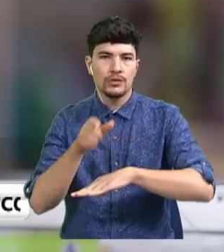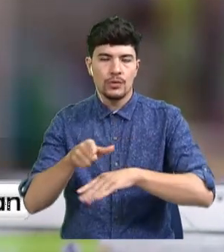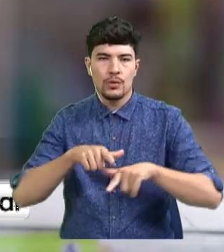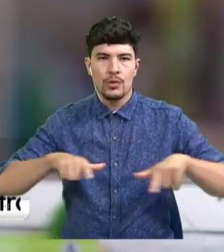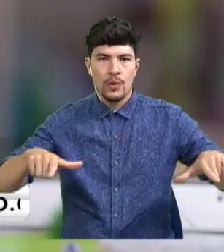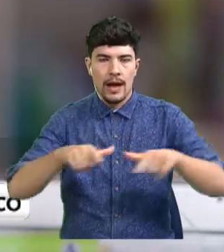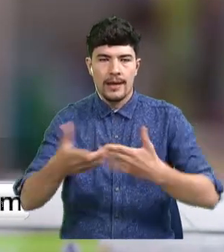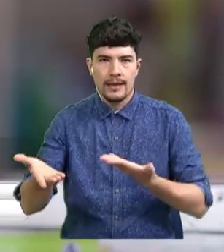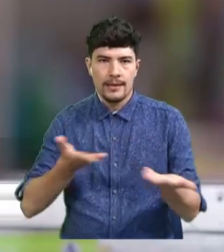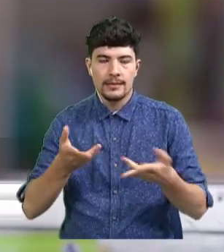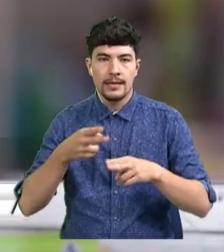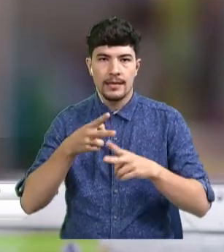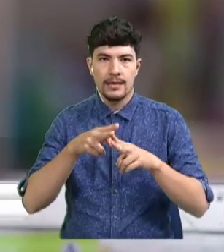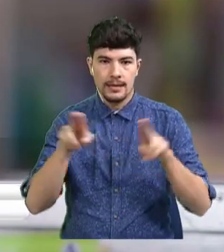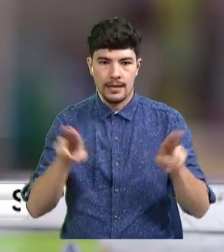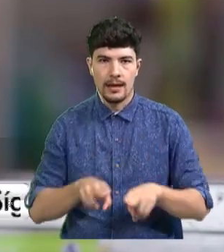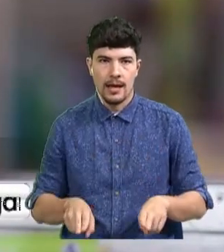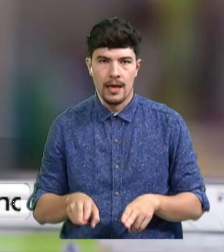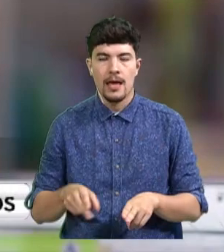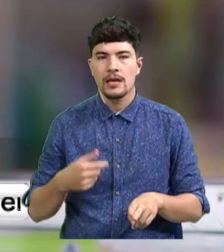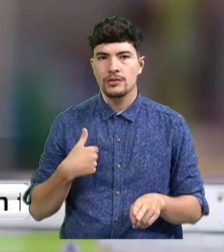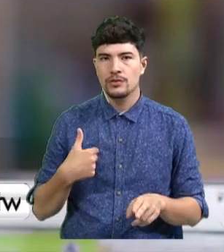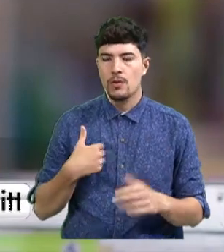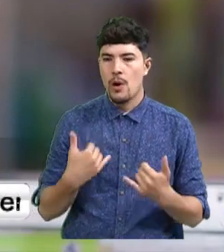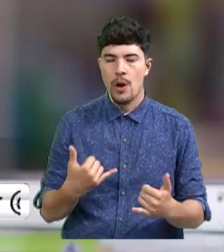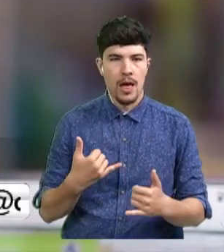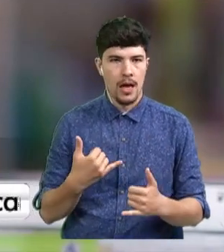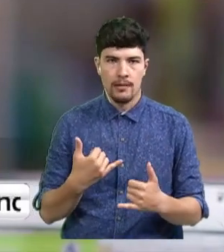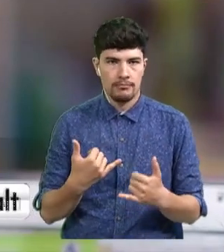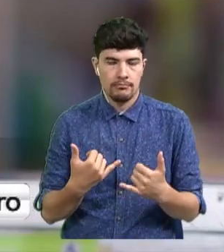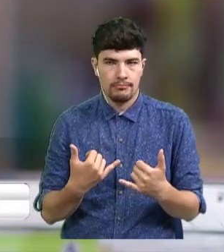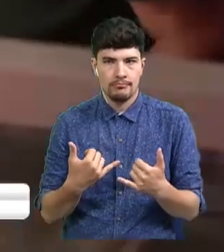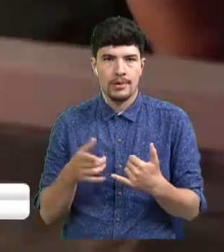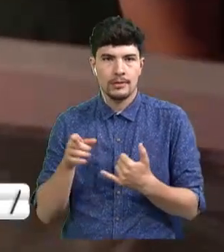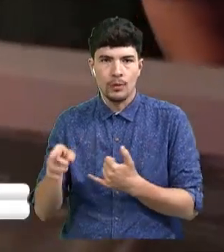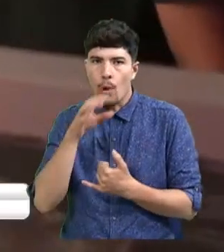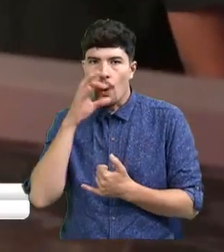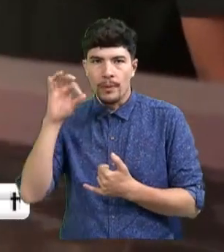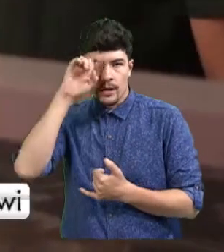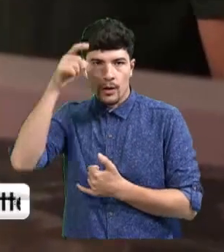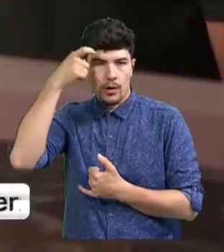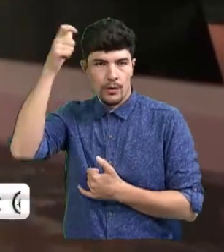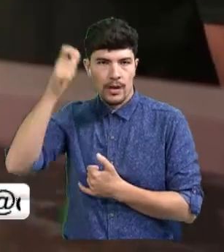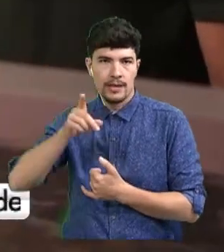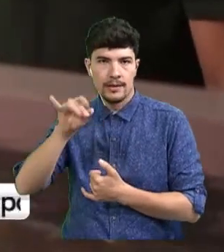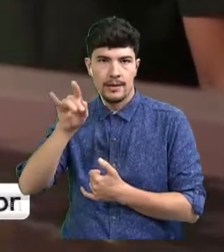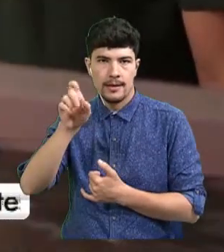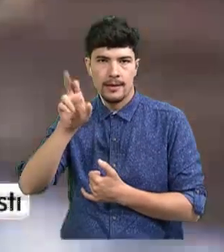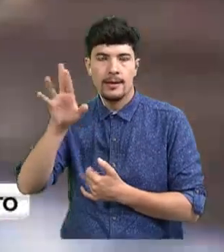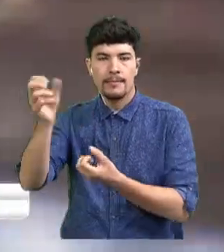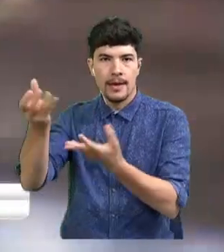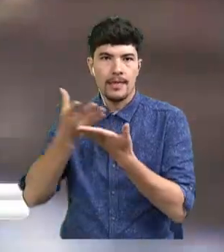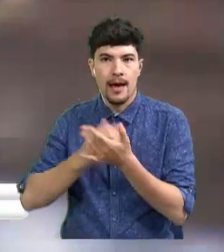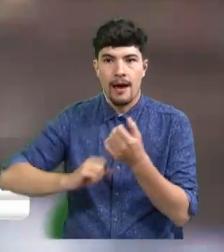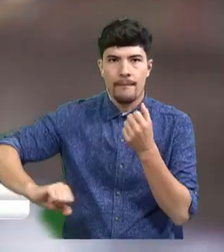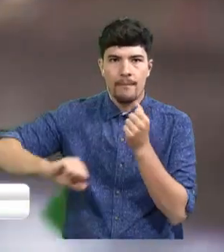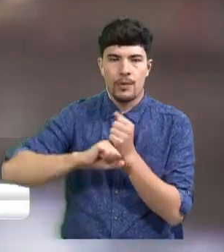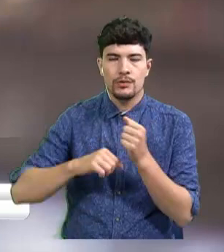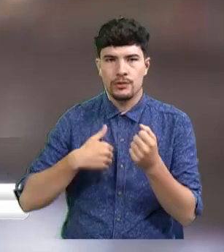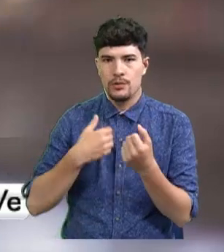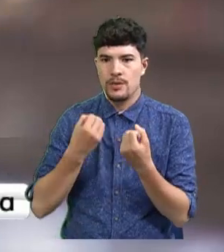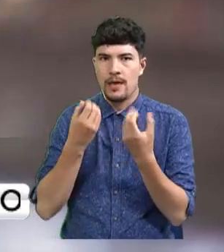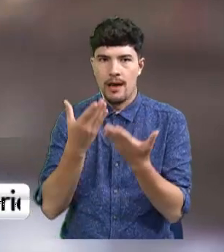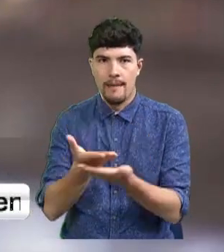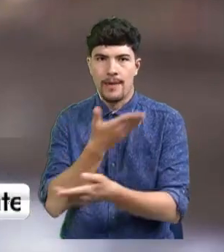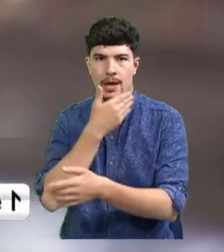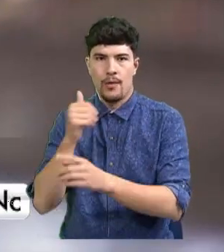que tiene su trabajo, pero en las noches que llega ella me colabora bastante. Le voy a dar mejor presentación